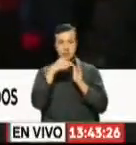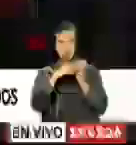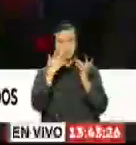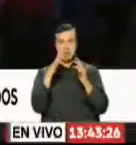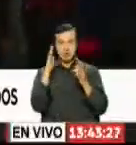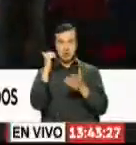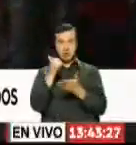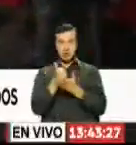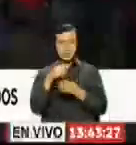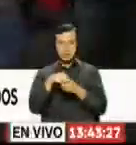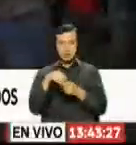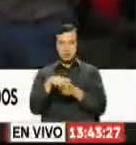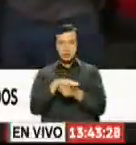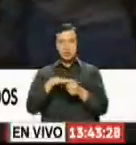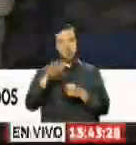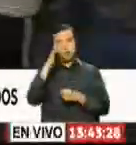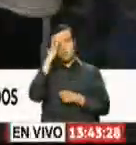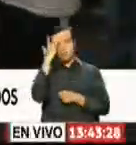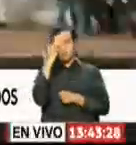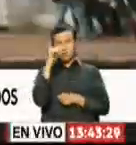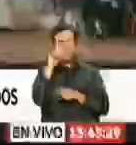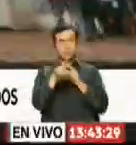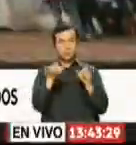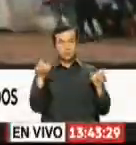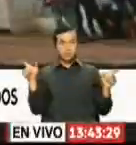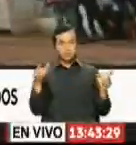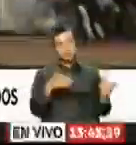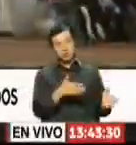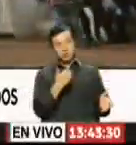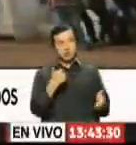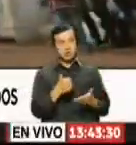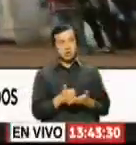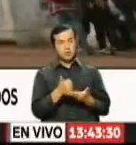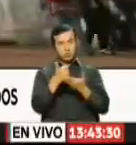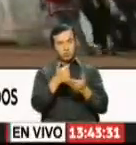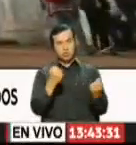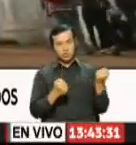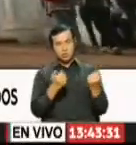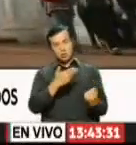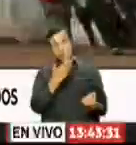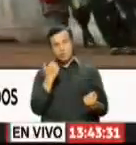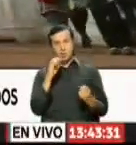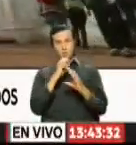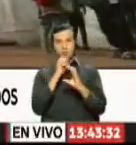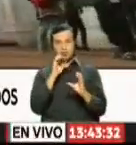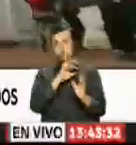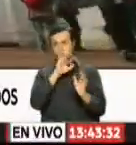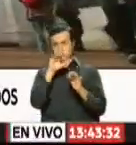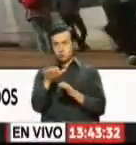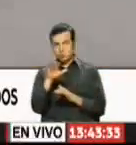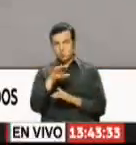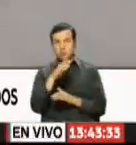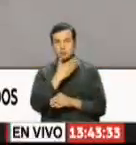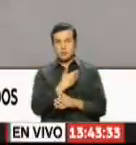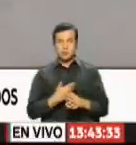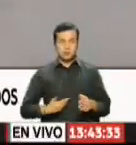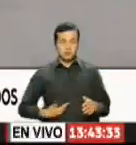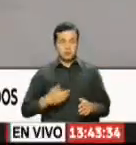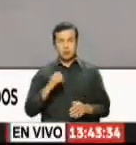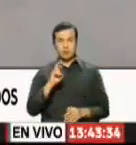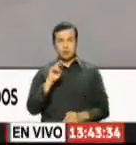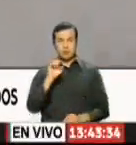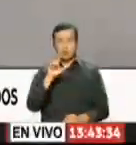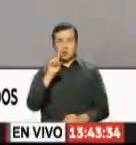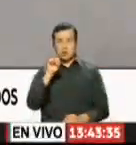llegaron a la capital gracias a que extraños se los acercaron en automóvil o tomaron un autobús. Mientras, el presidente Juan Orlando